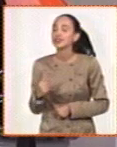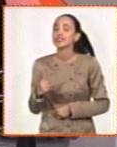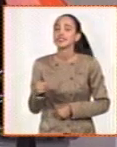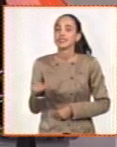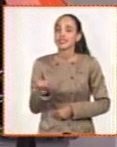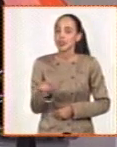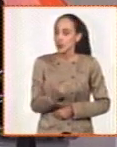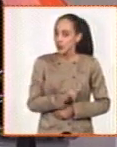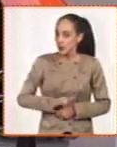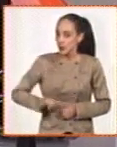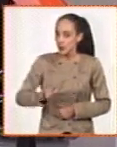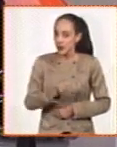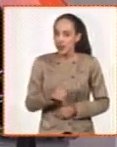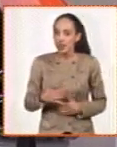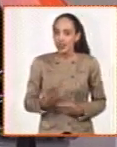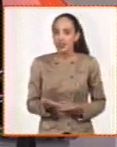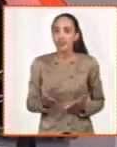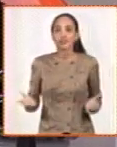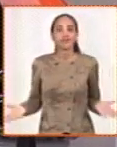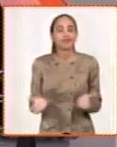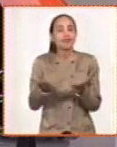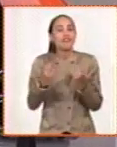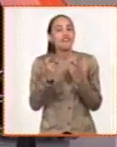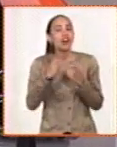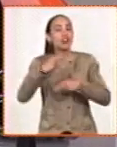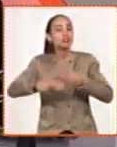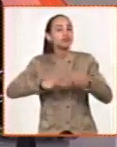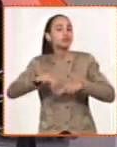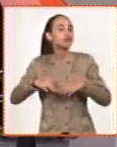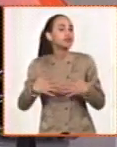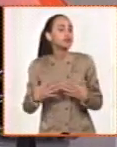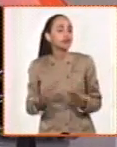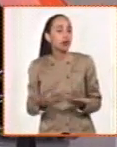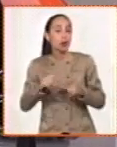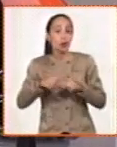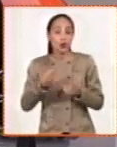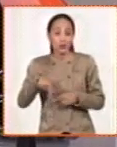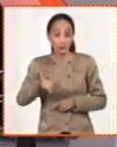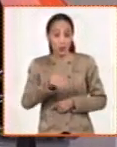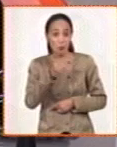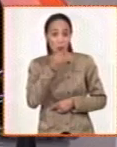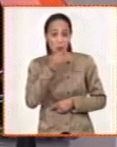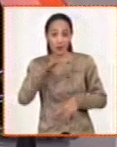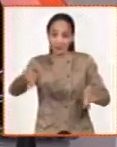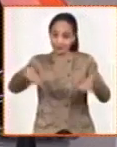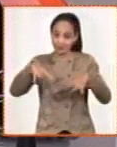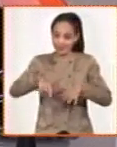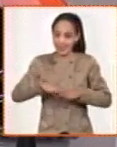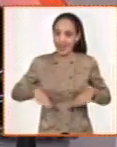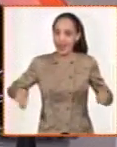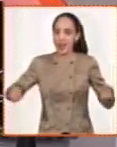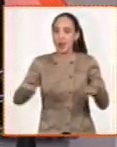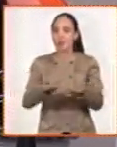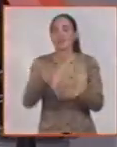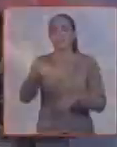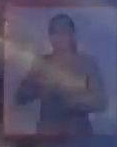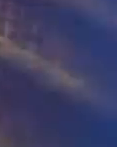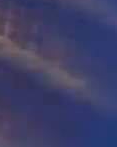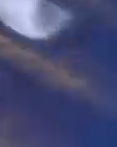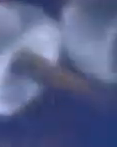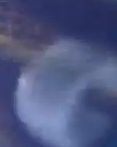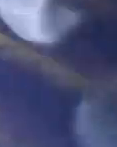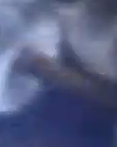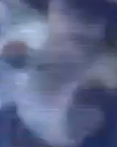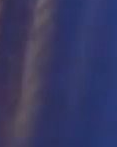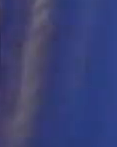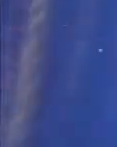lo que también se impulsa y lo que falta por hacer en ese sentido. Así que los invito a que nos acompañen en la mesa redonda de hoy. Vamos a